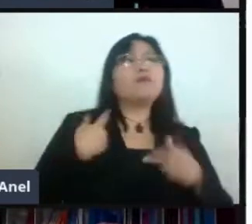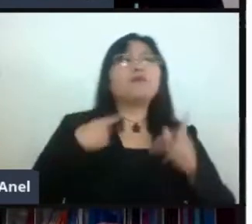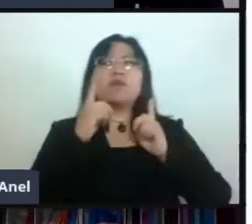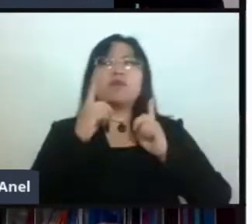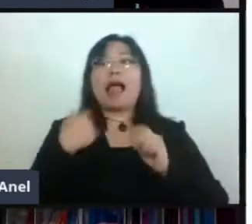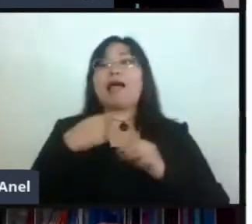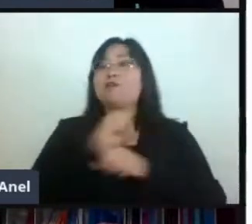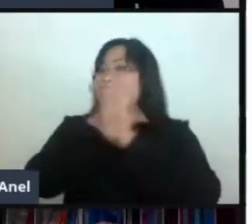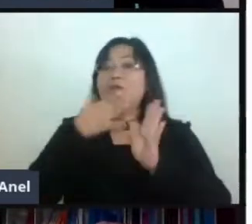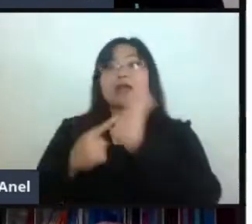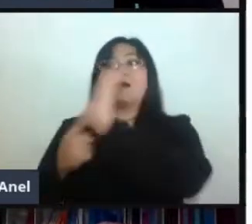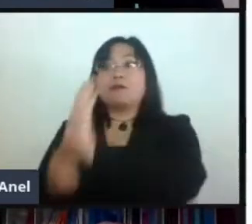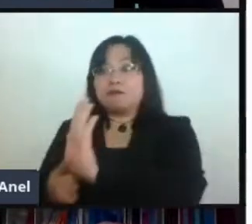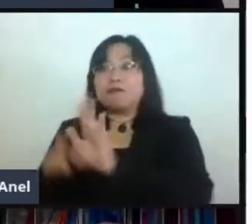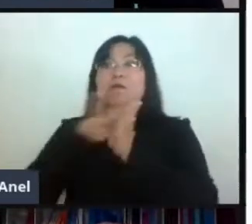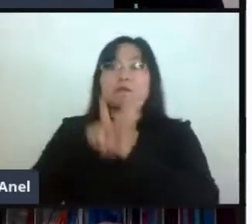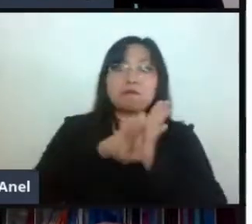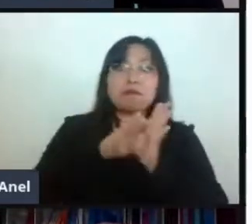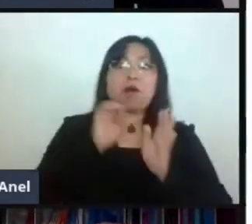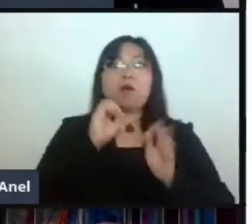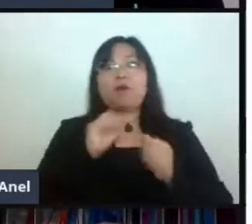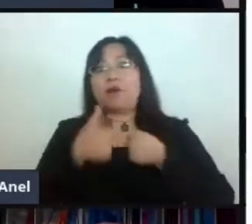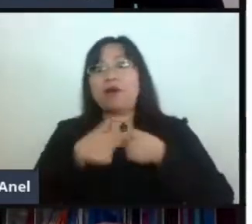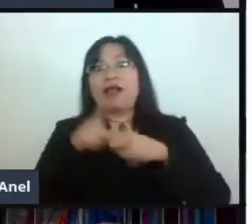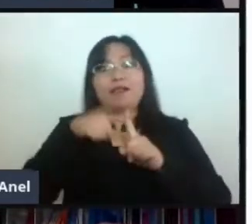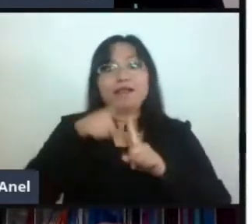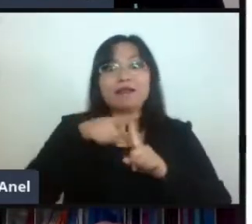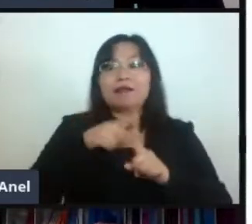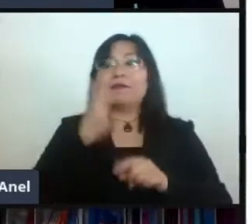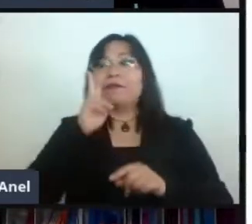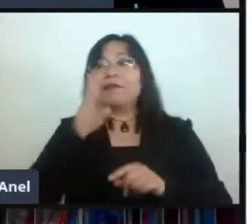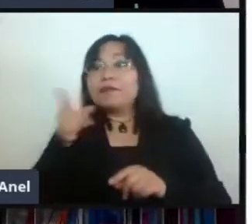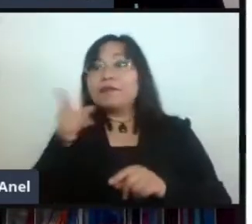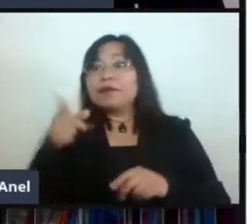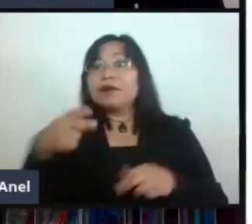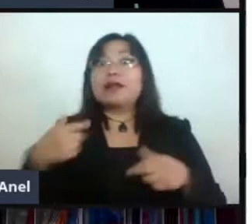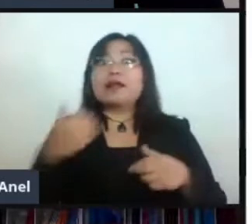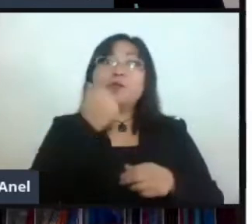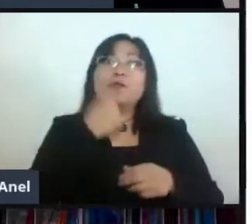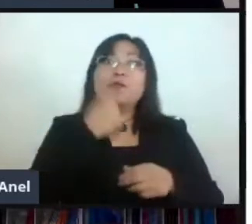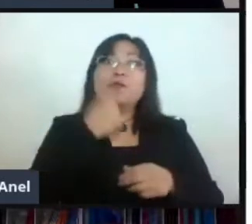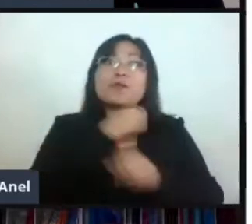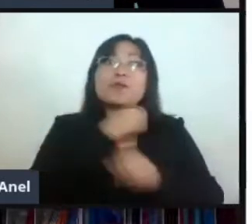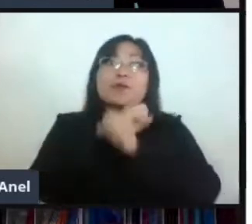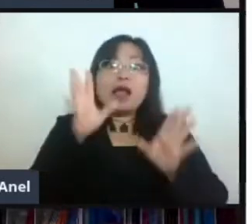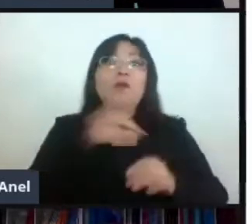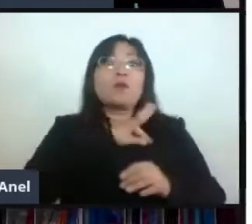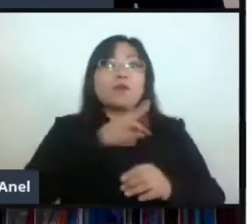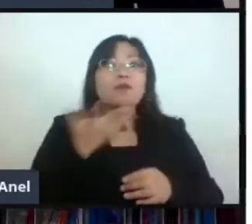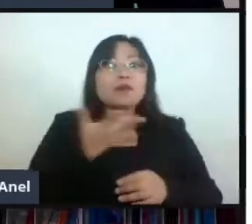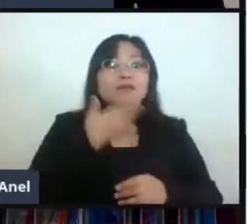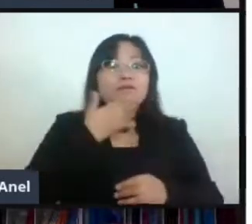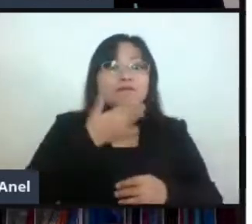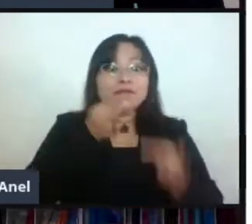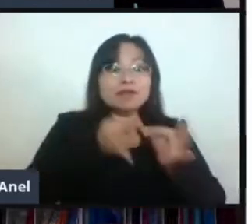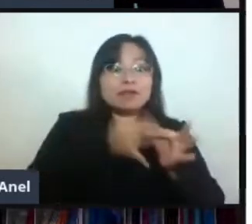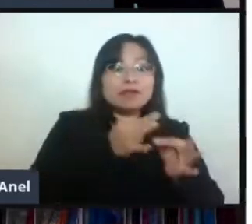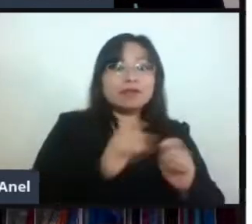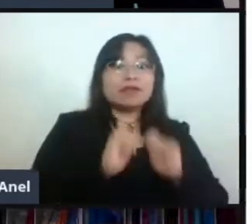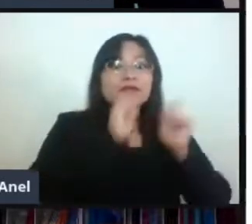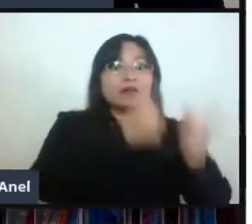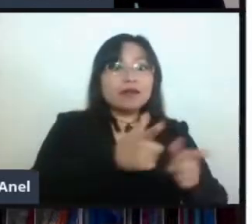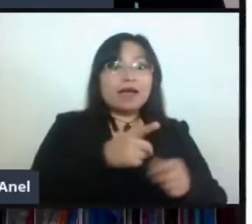en presencialmente, pues tienen una pantalla, algunos de ellos, donde pueden ver una televisión y